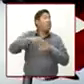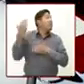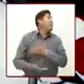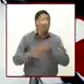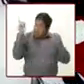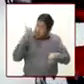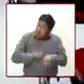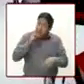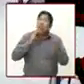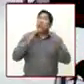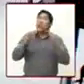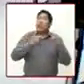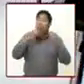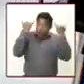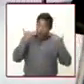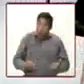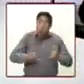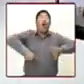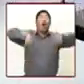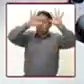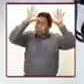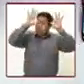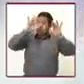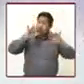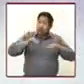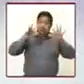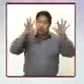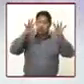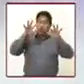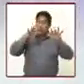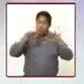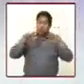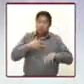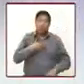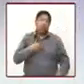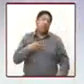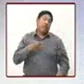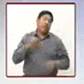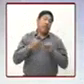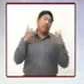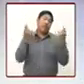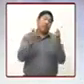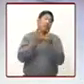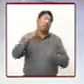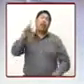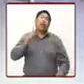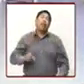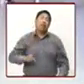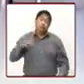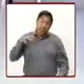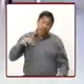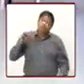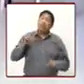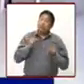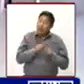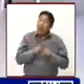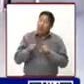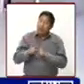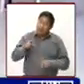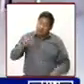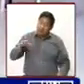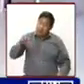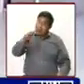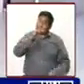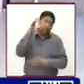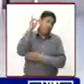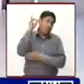tiempo de noticias jornada de lluvia jornada de Nevadas no solamente en el departamento de la paz sino en varias regiones del país que